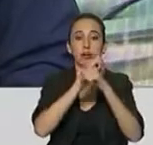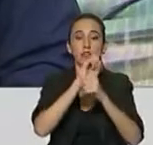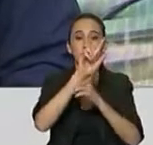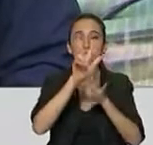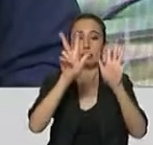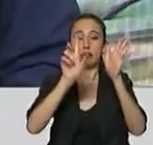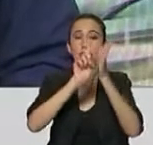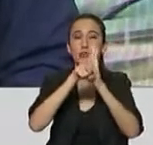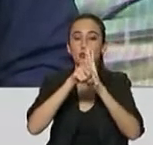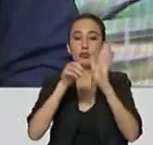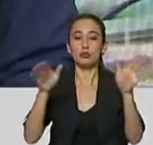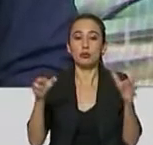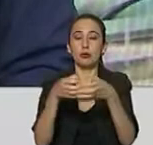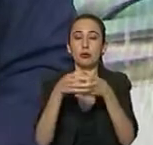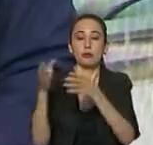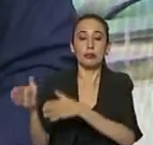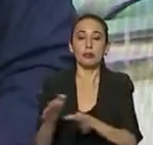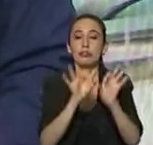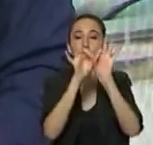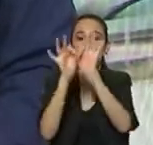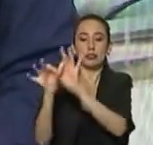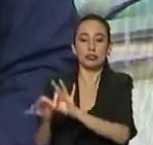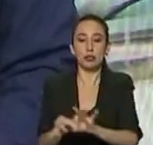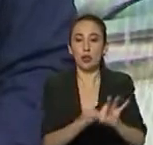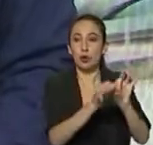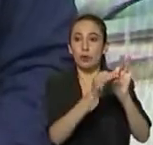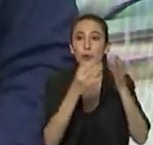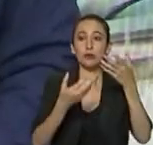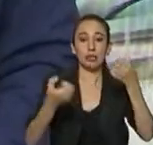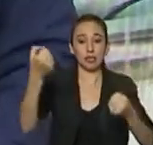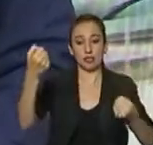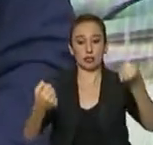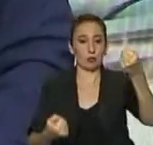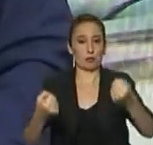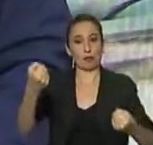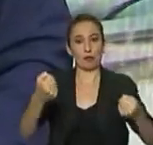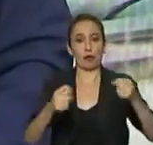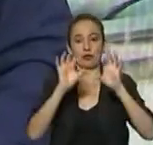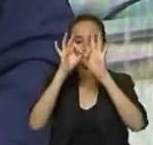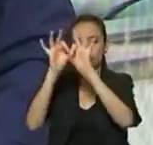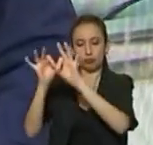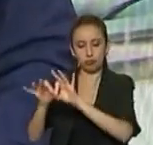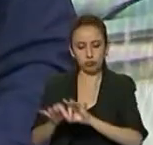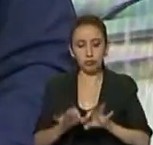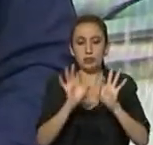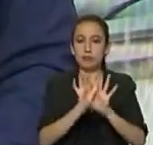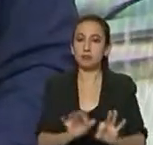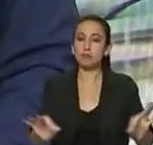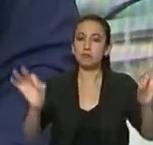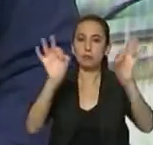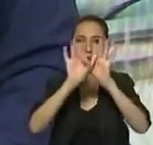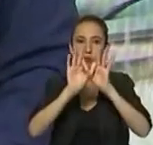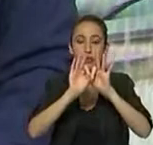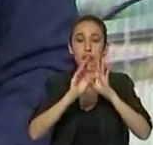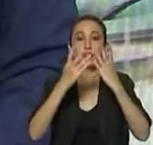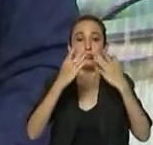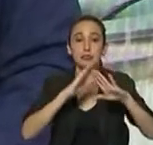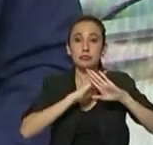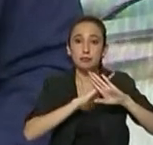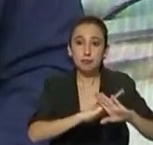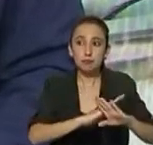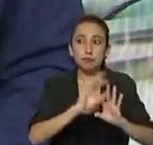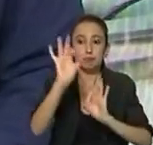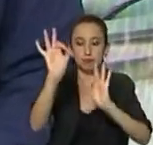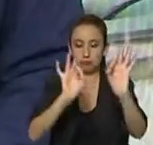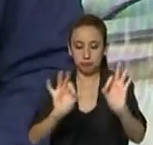8 minutos. La limpieza de los espacios que manipulamos en el vehículo es muy importante para evitar la propagación del COVID-19. Durante